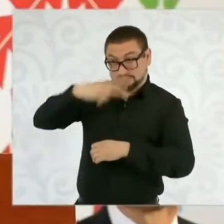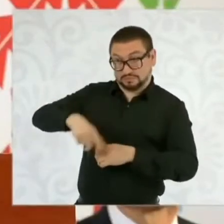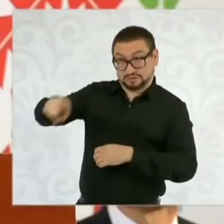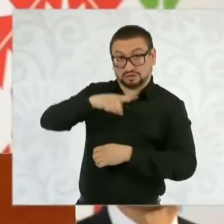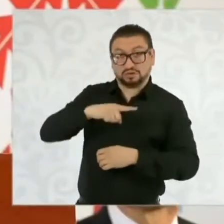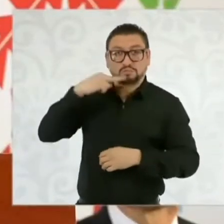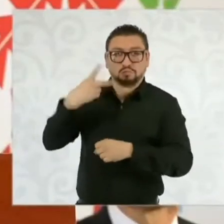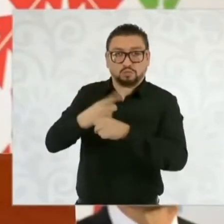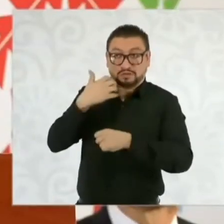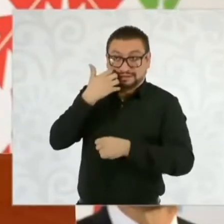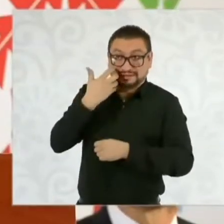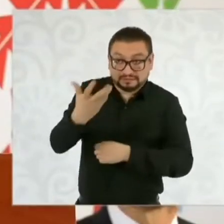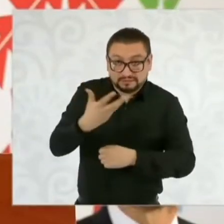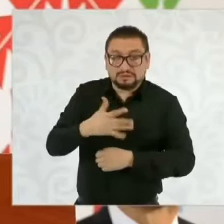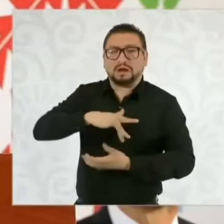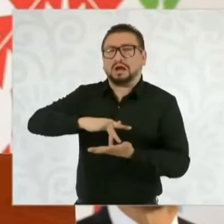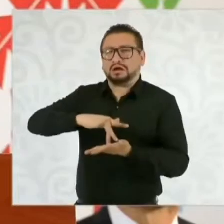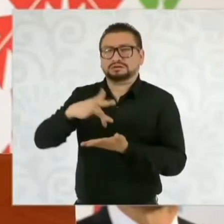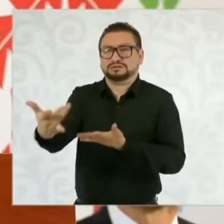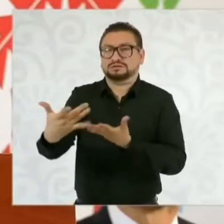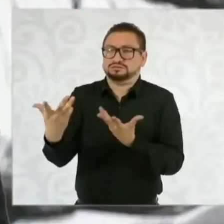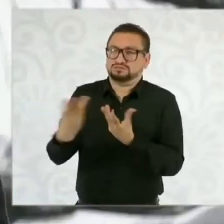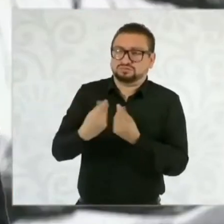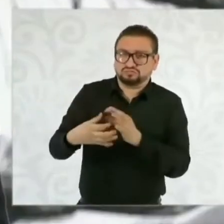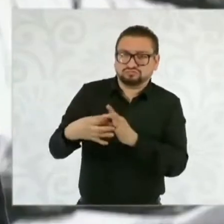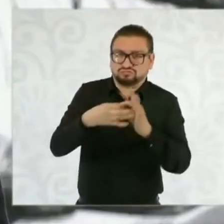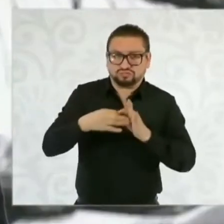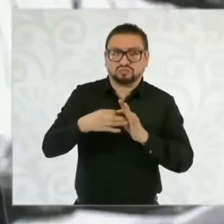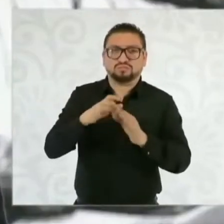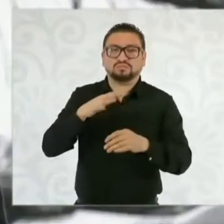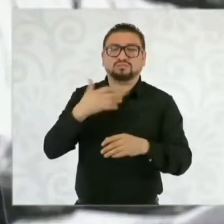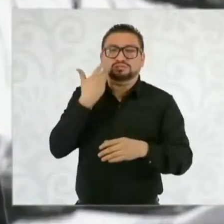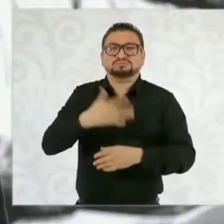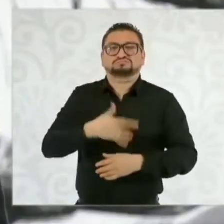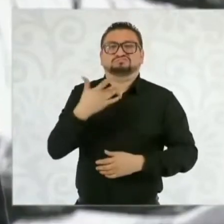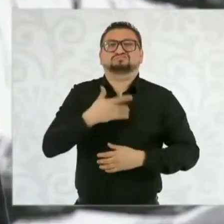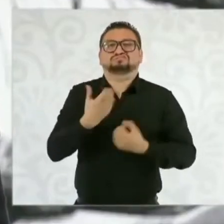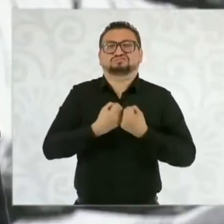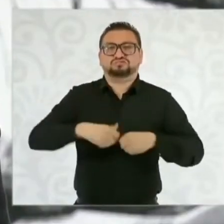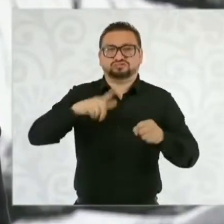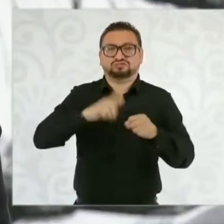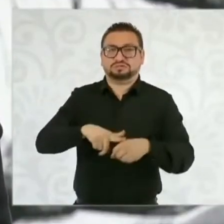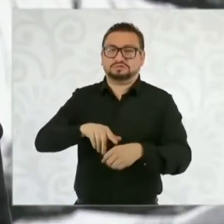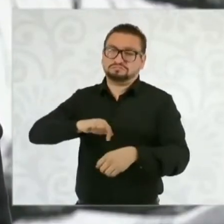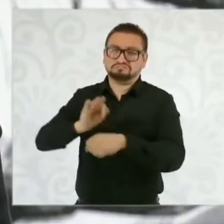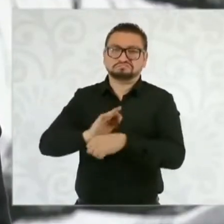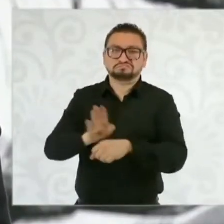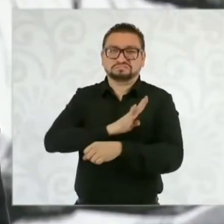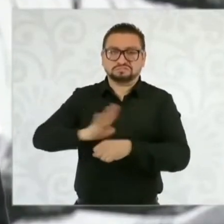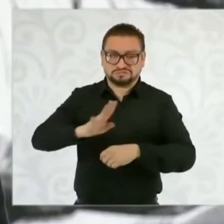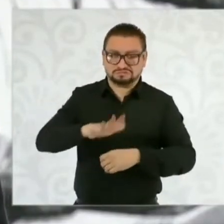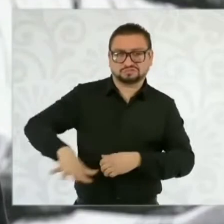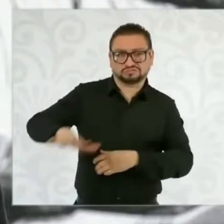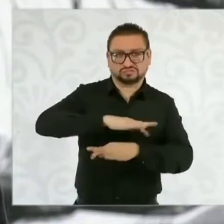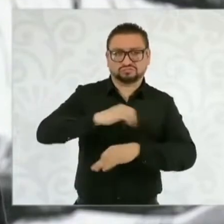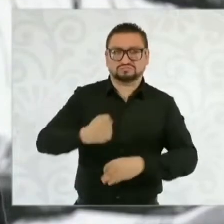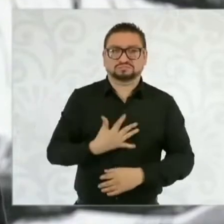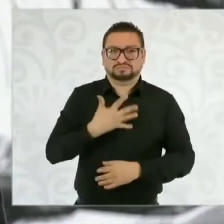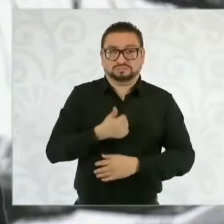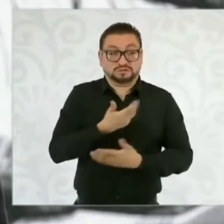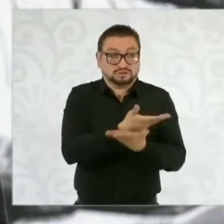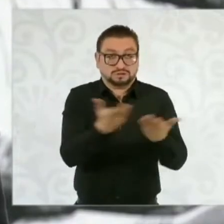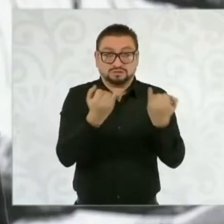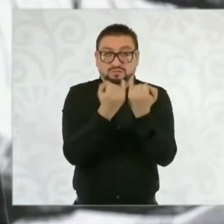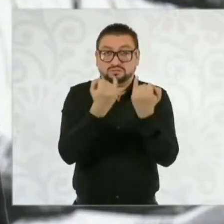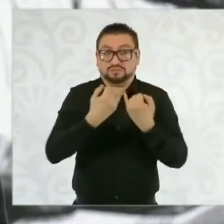su voluntad y solidaridad para emprender con sentido social y de bienestar, y muchas gracias a los